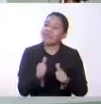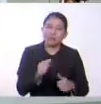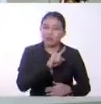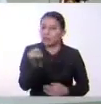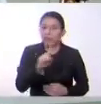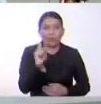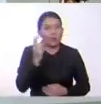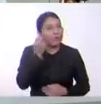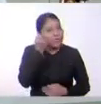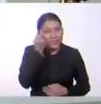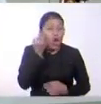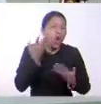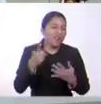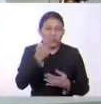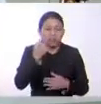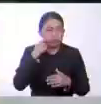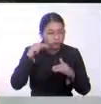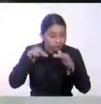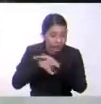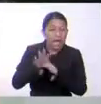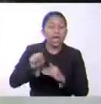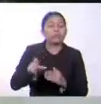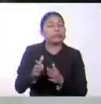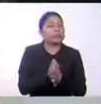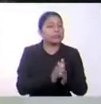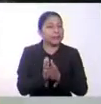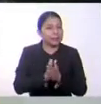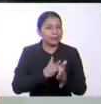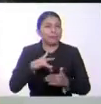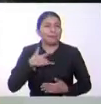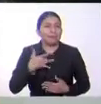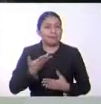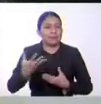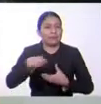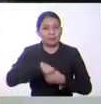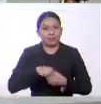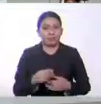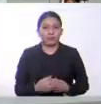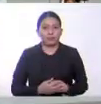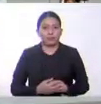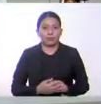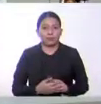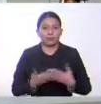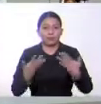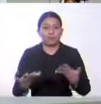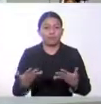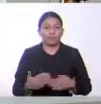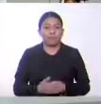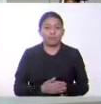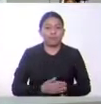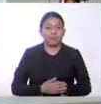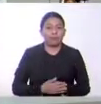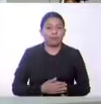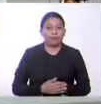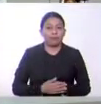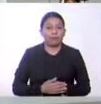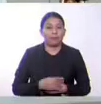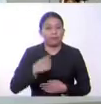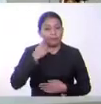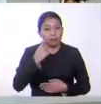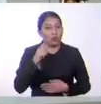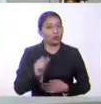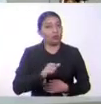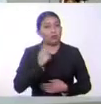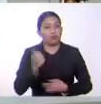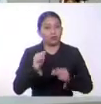hemos descubierto lo interesante y lo emotivo que hay en ella. Así es que vamos a pasar a otra